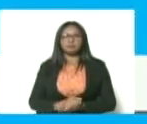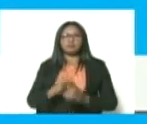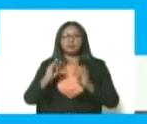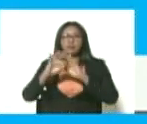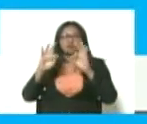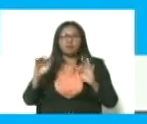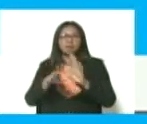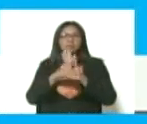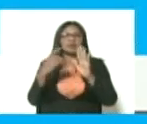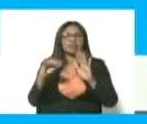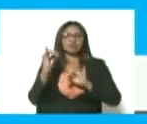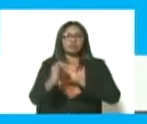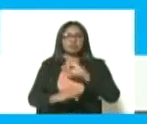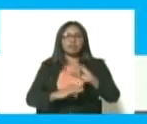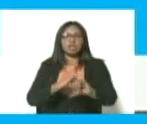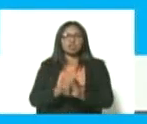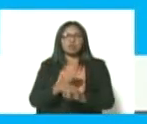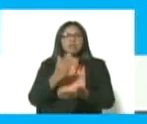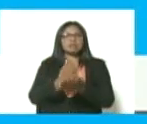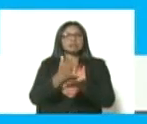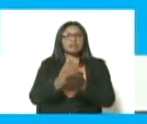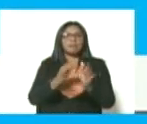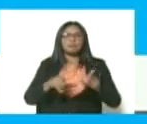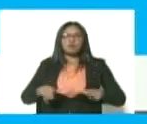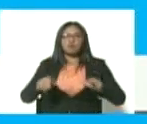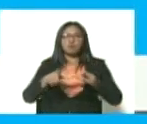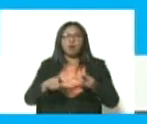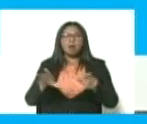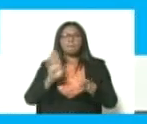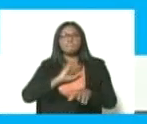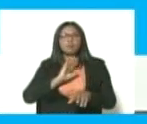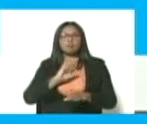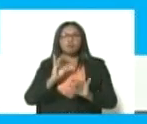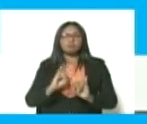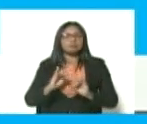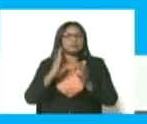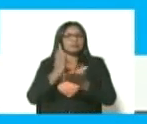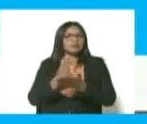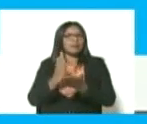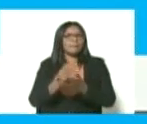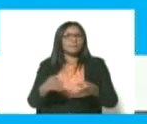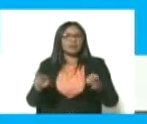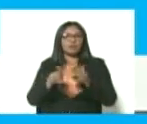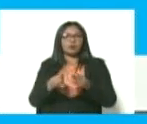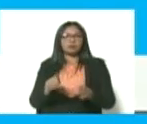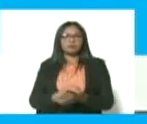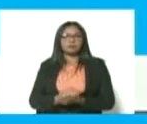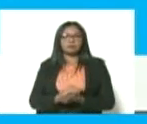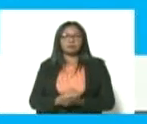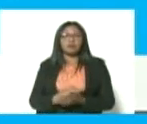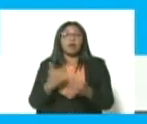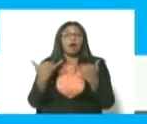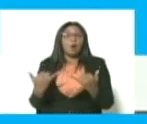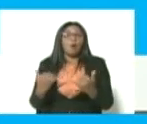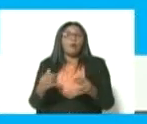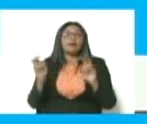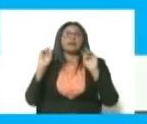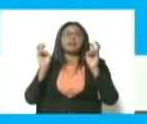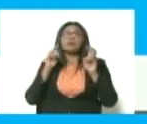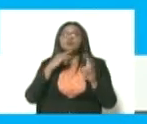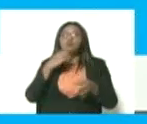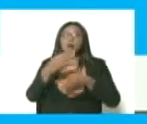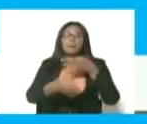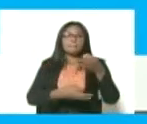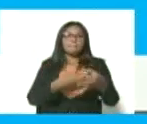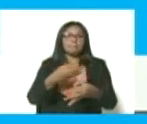internacional, siempre habrá espacio para el diálogo, siempre. Ahora, el tema que tú dices no